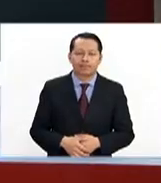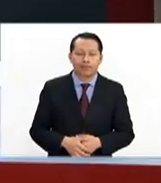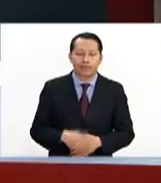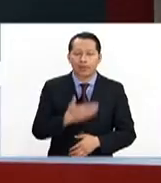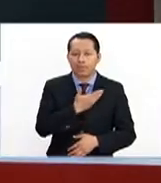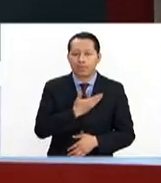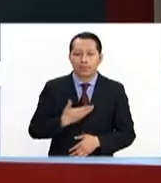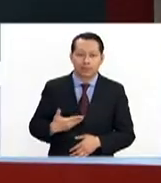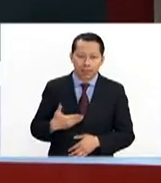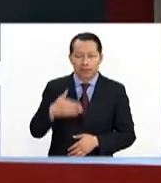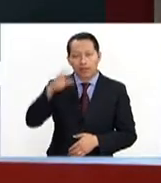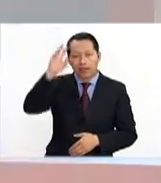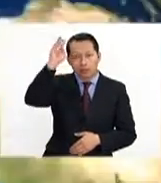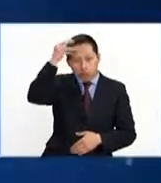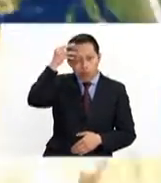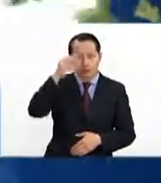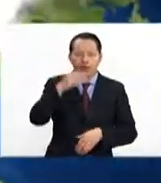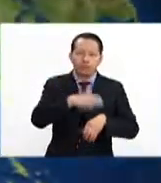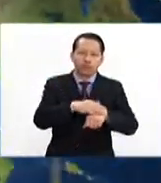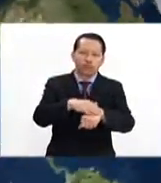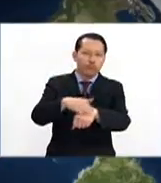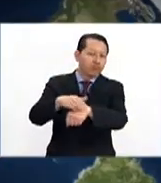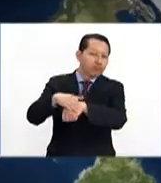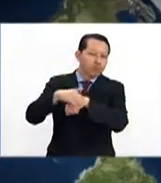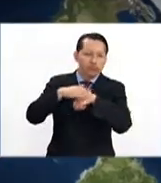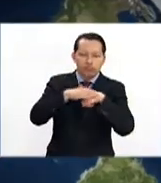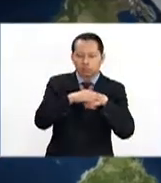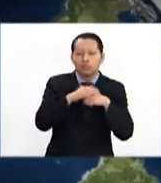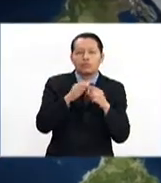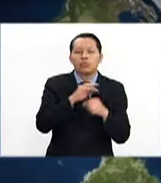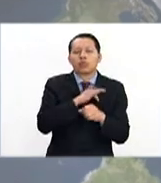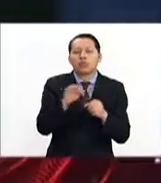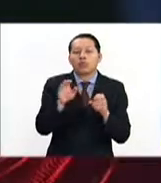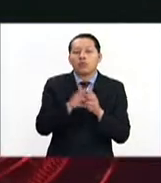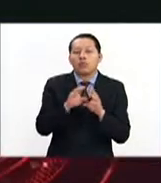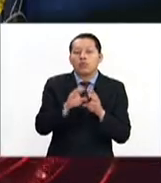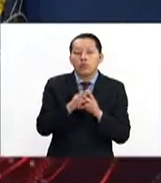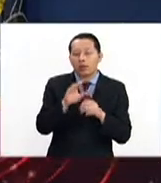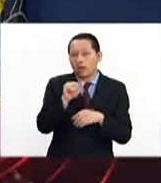El presidente Donald Trump hizo un llamado a combatir al Caucus